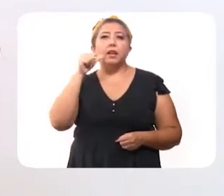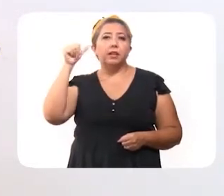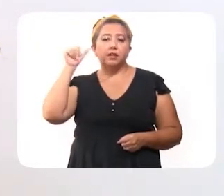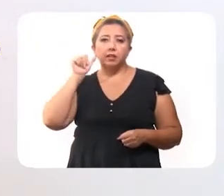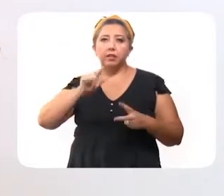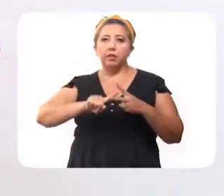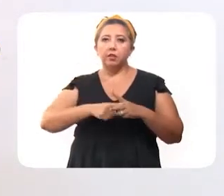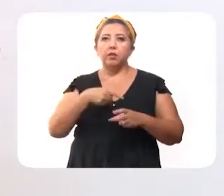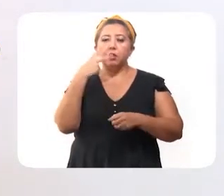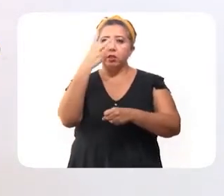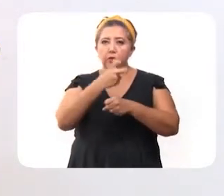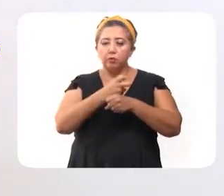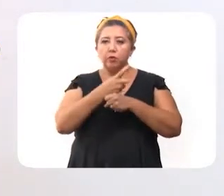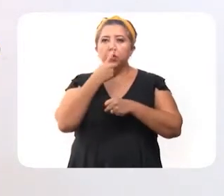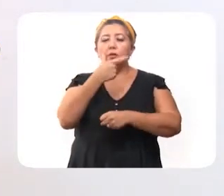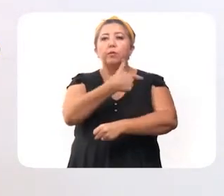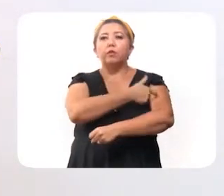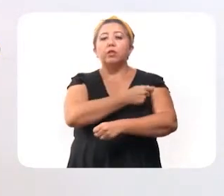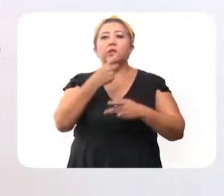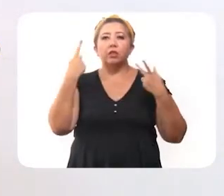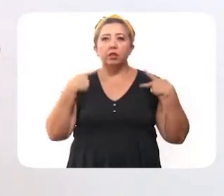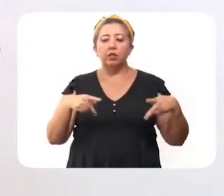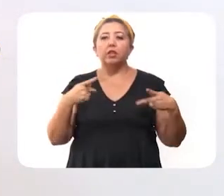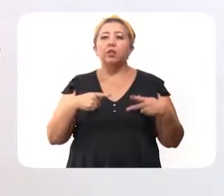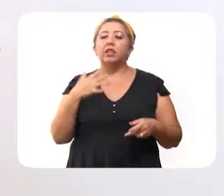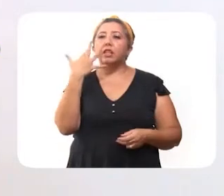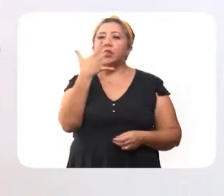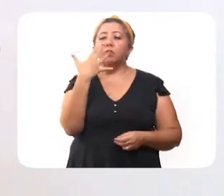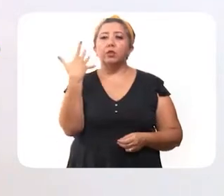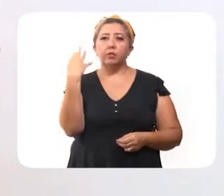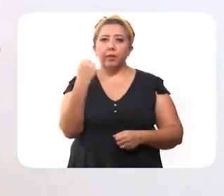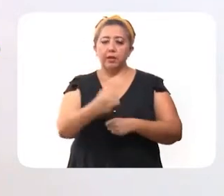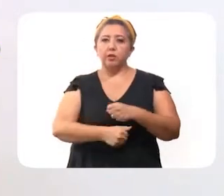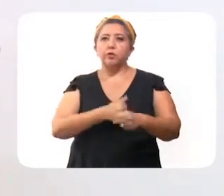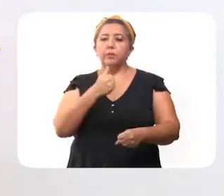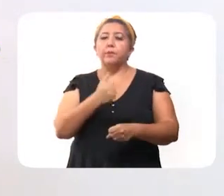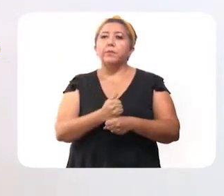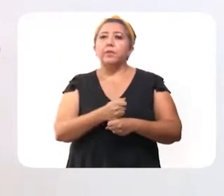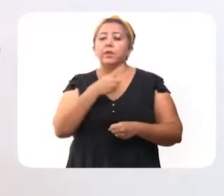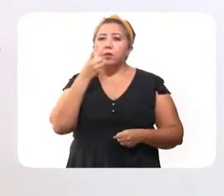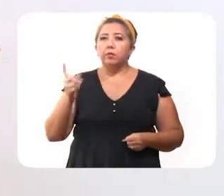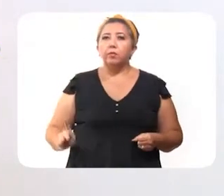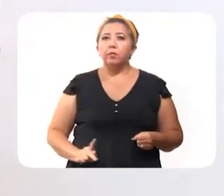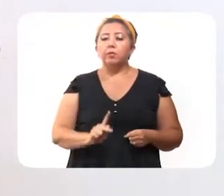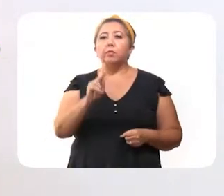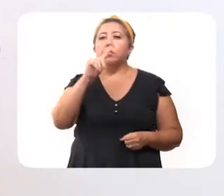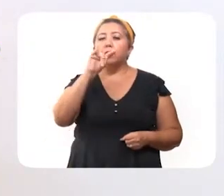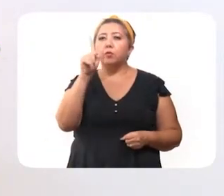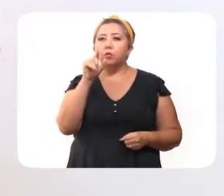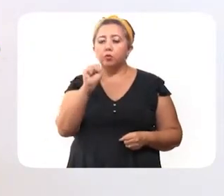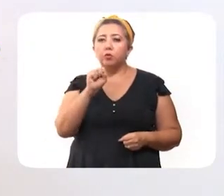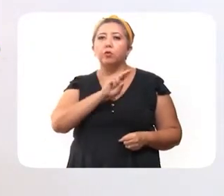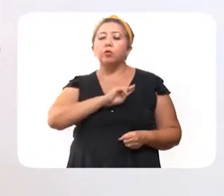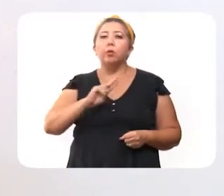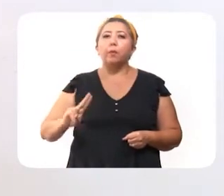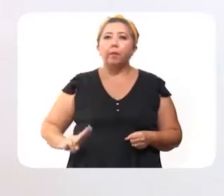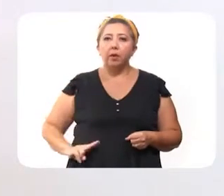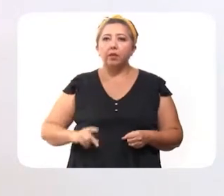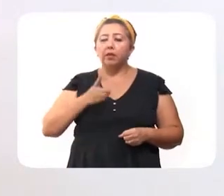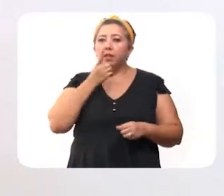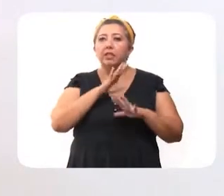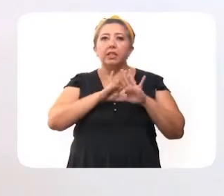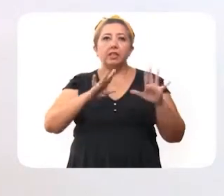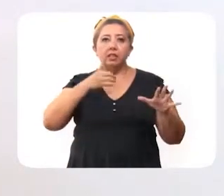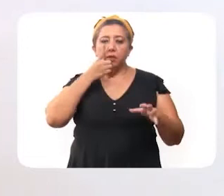comenzó la aplicación de segunda dosis de vacunas a personas de 50 a 59 años en los municipios de Buxot y Humán. Como